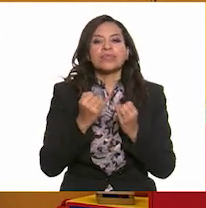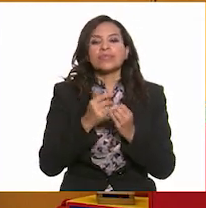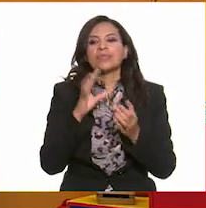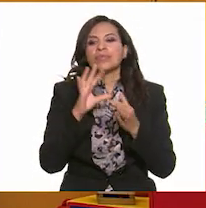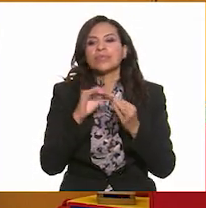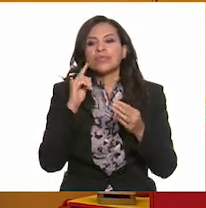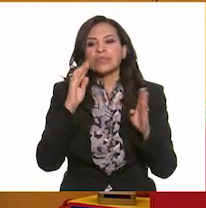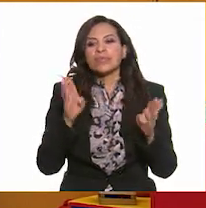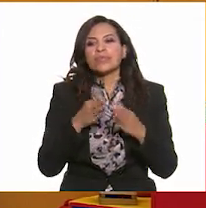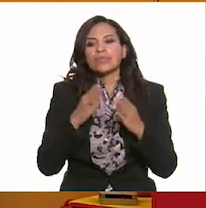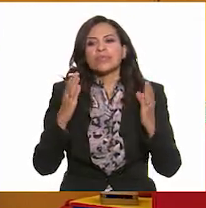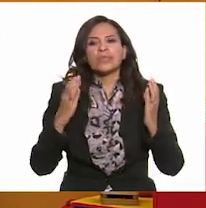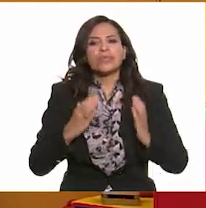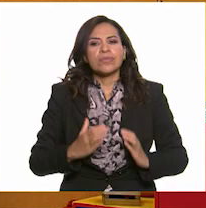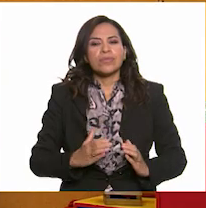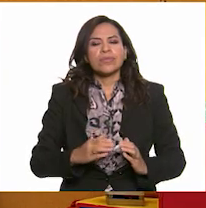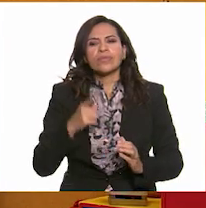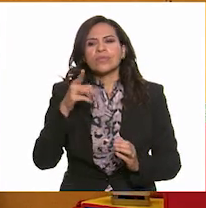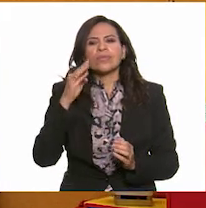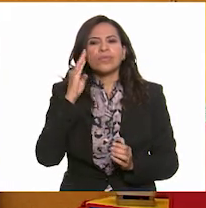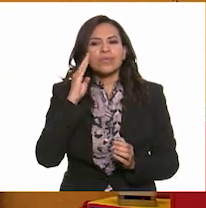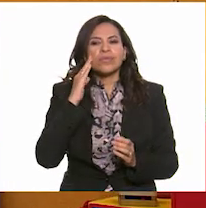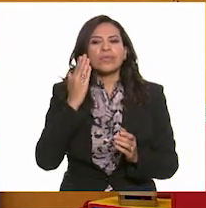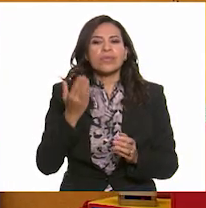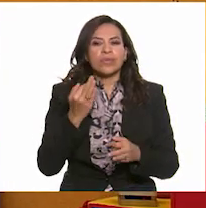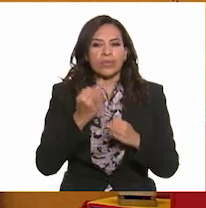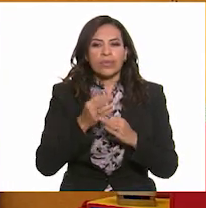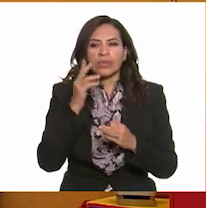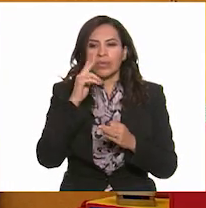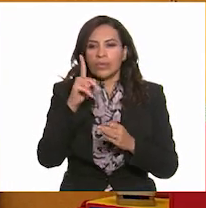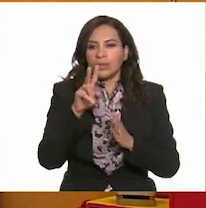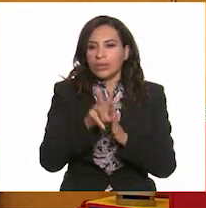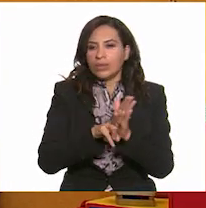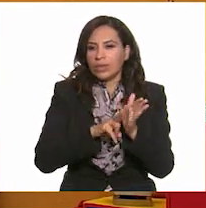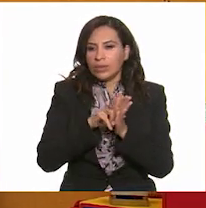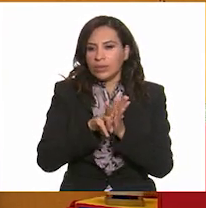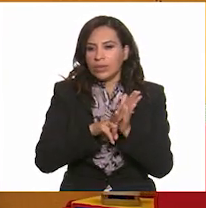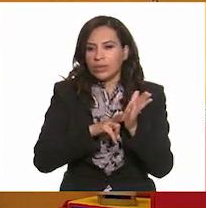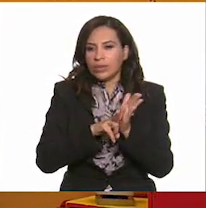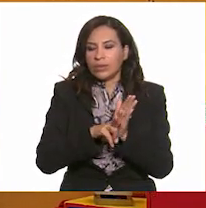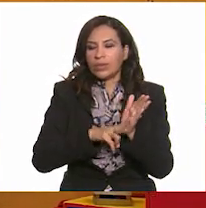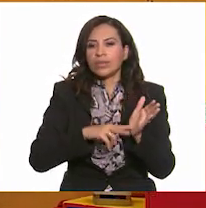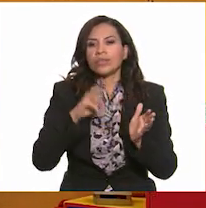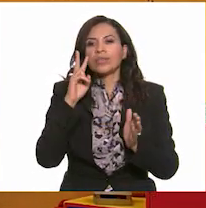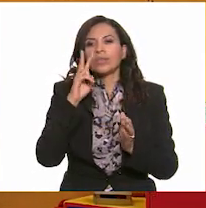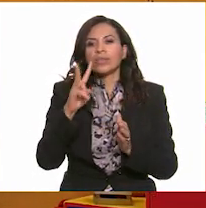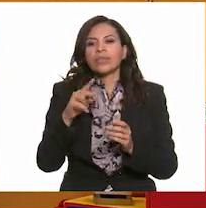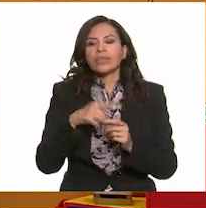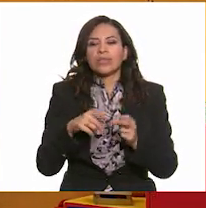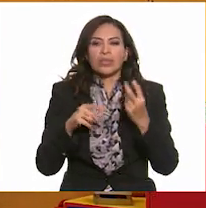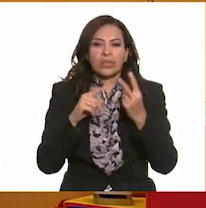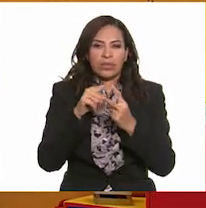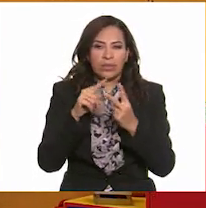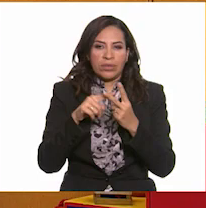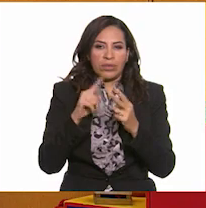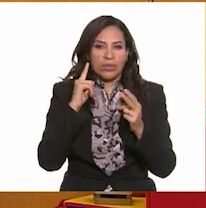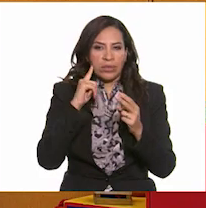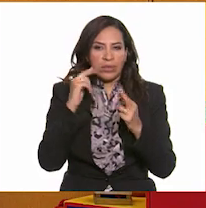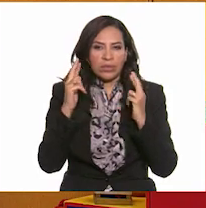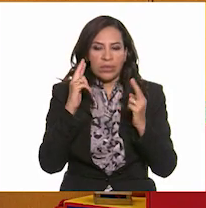hablando de música corporal, ¿qué te parece si vemos un video en donde se ven estos dos sonidos,